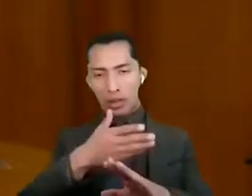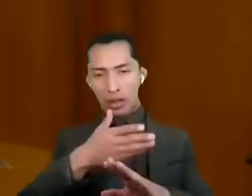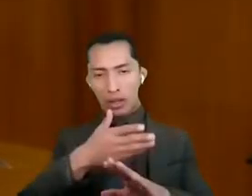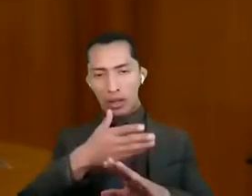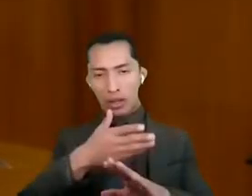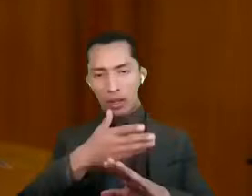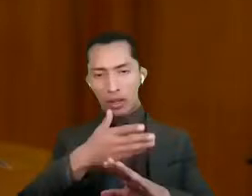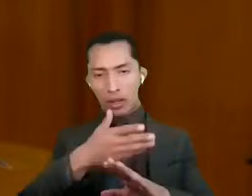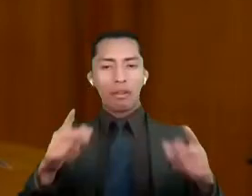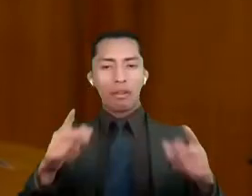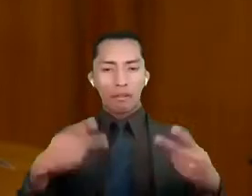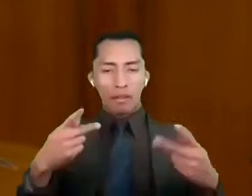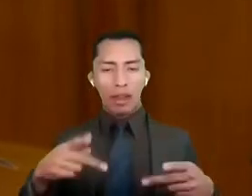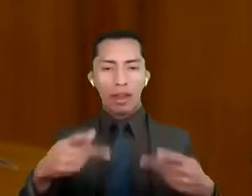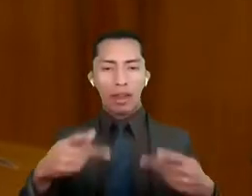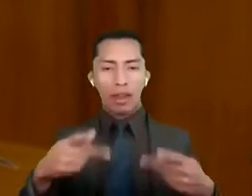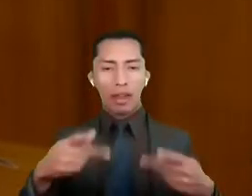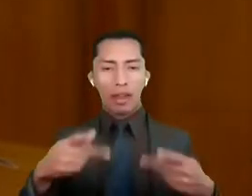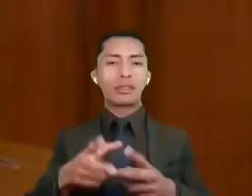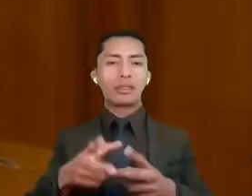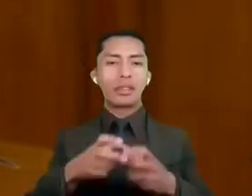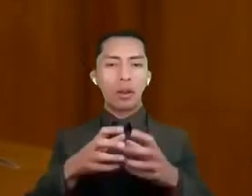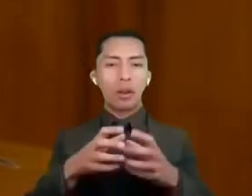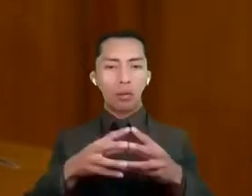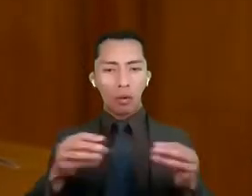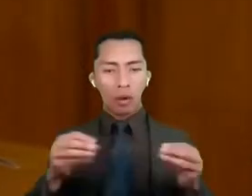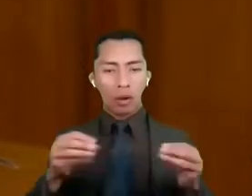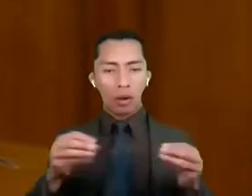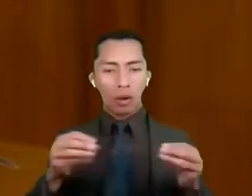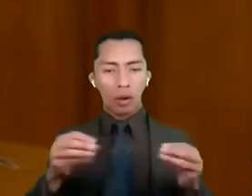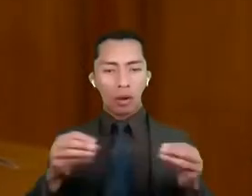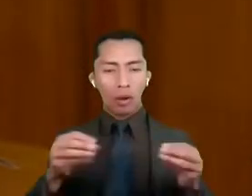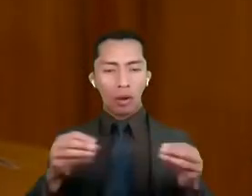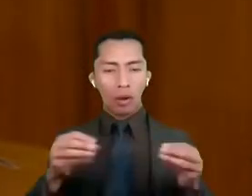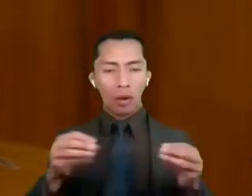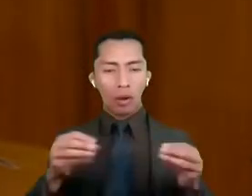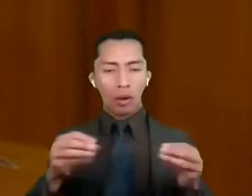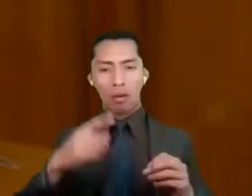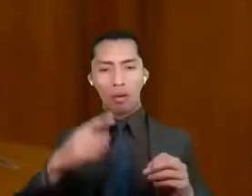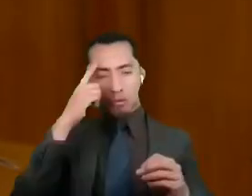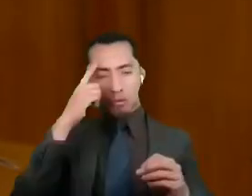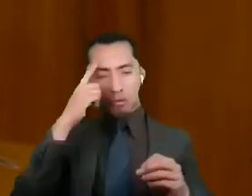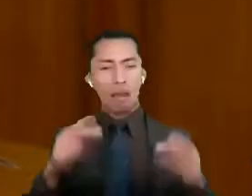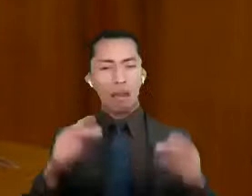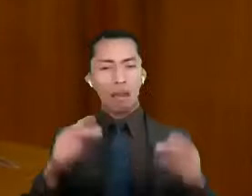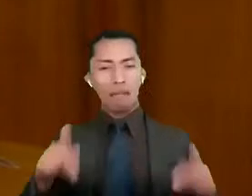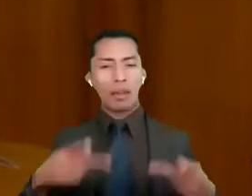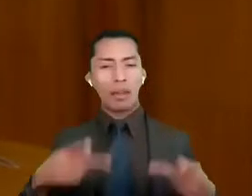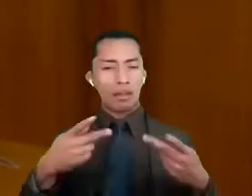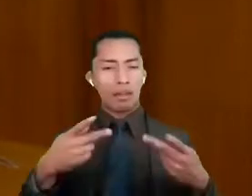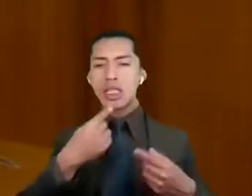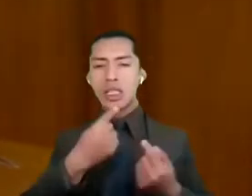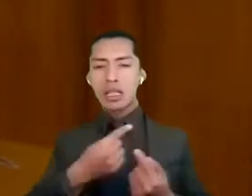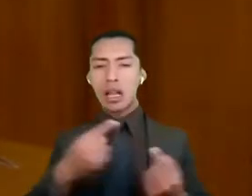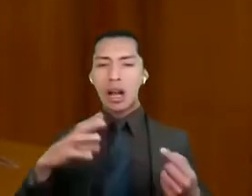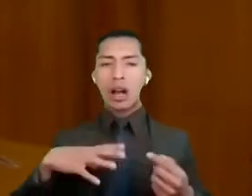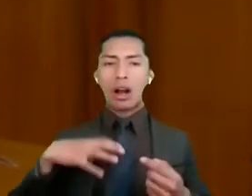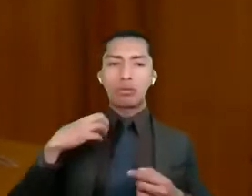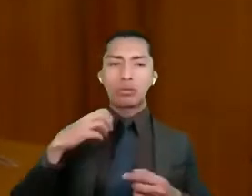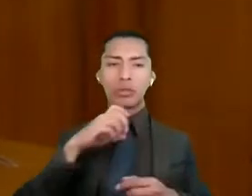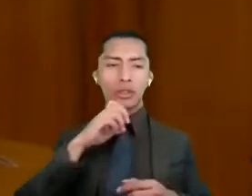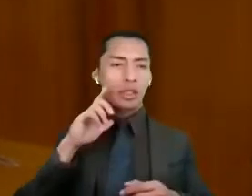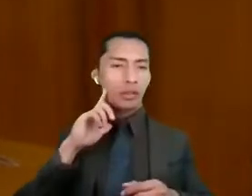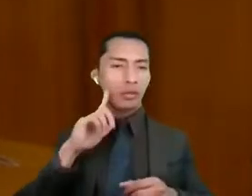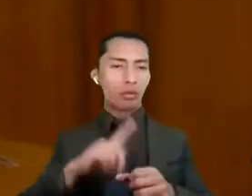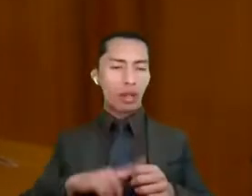explotación, explotación sexual o explotación con fines comerciales, se ha convertido en la principal causa